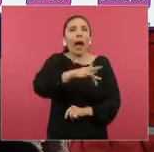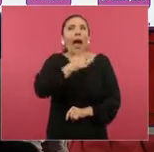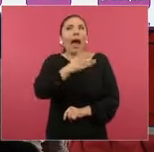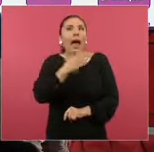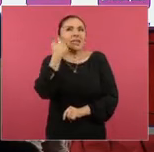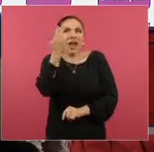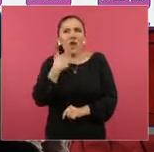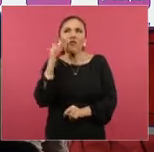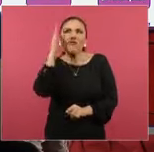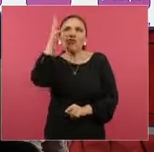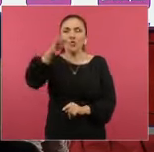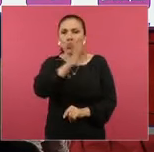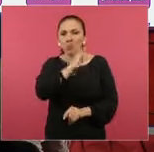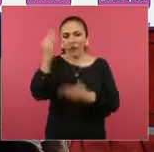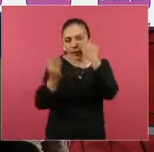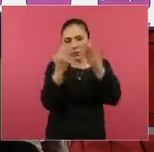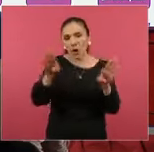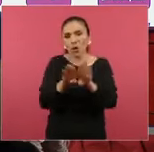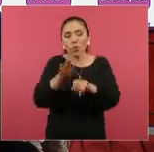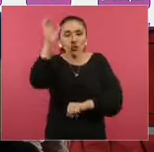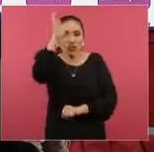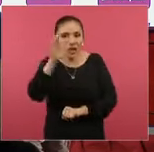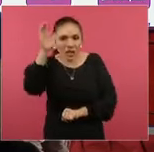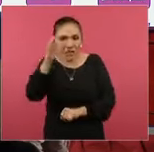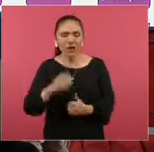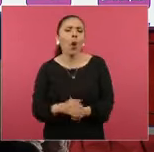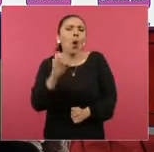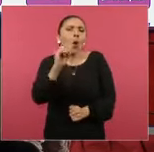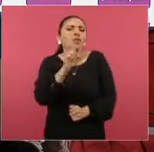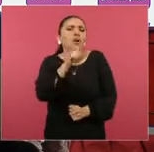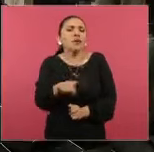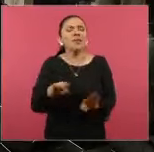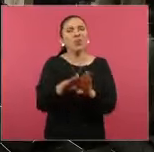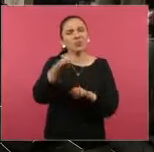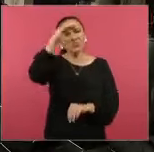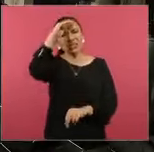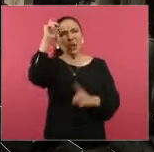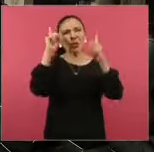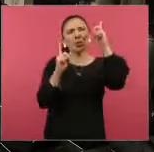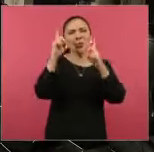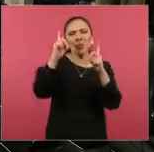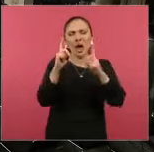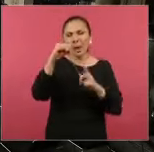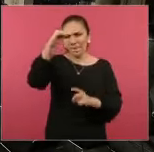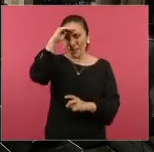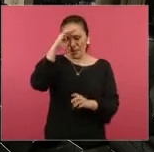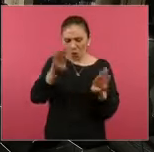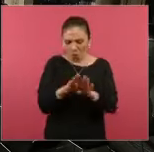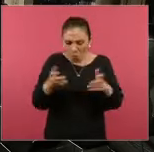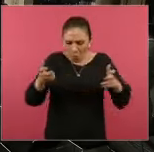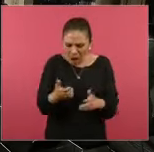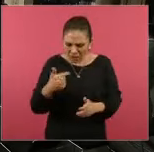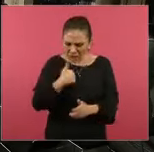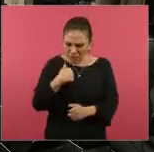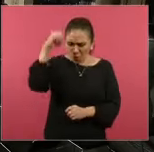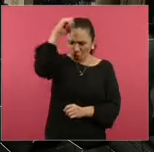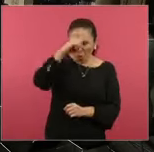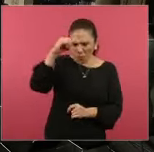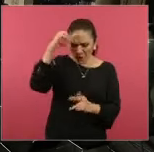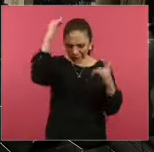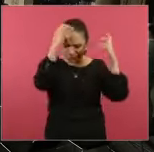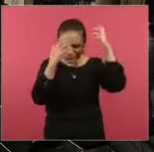científico, y también interrogantes que tienen que ver con desarrollar el pensamiento crítico